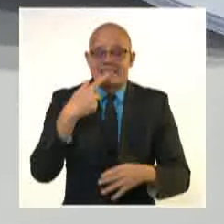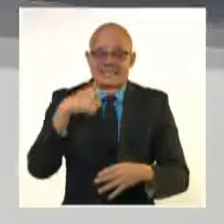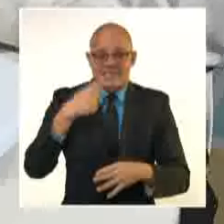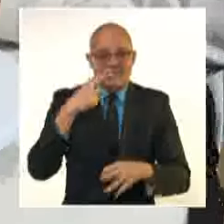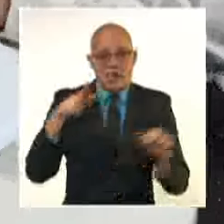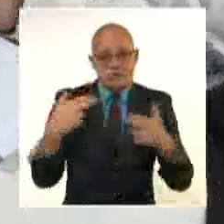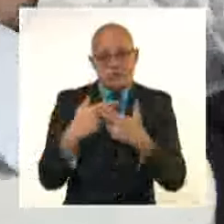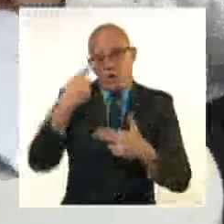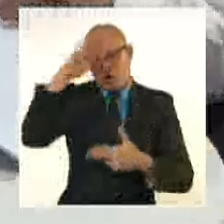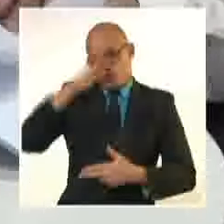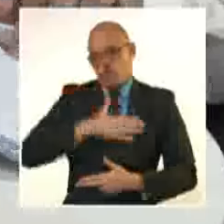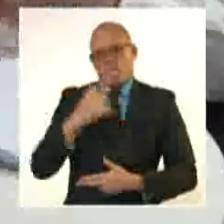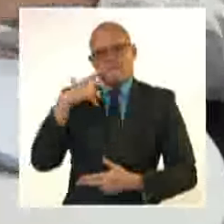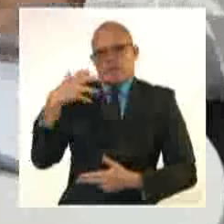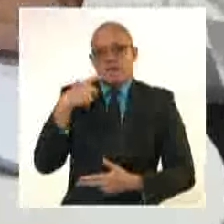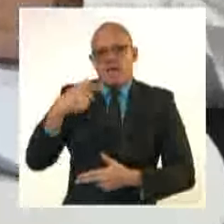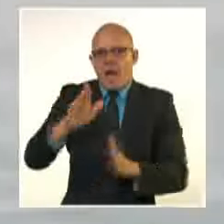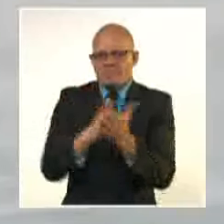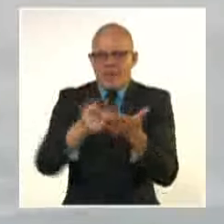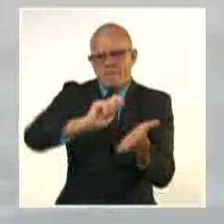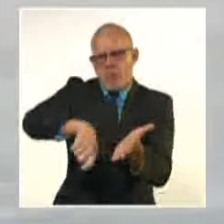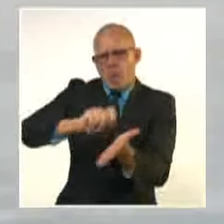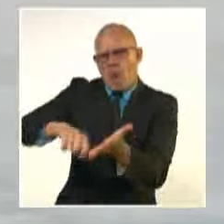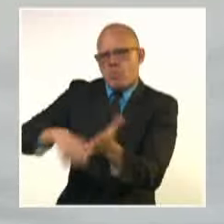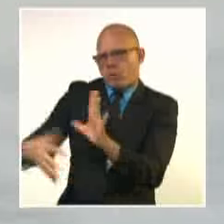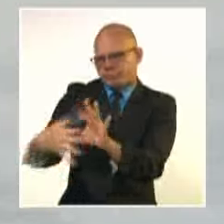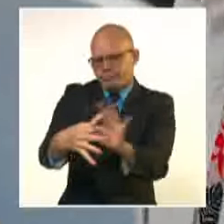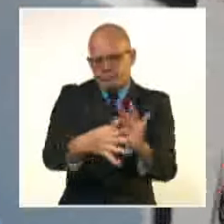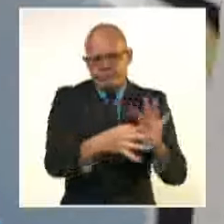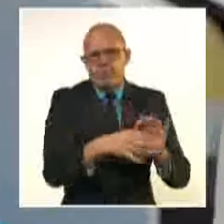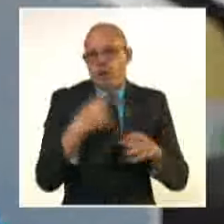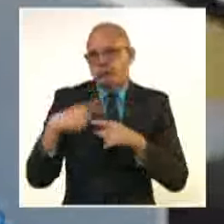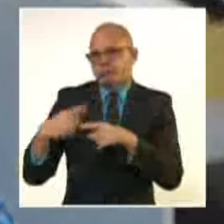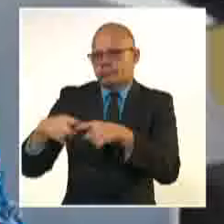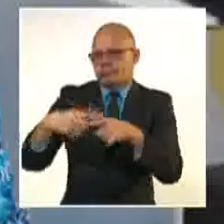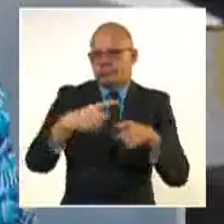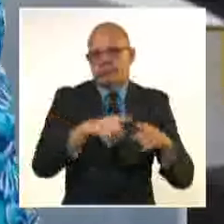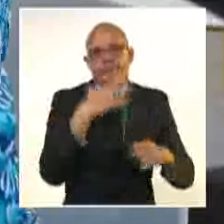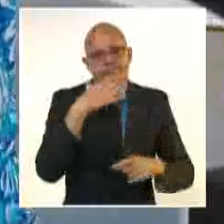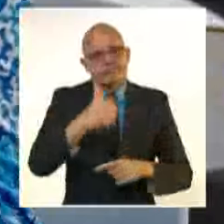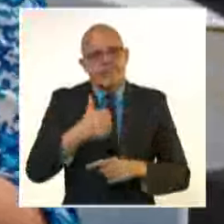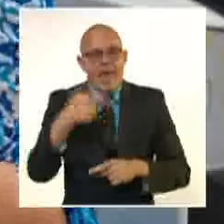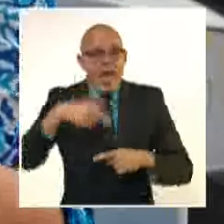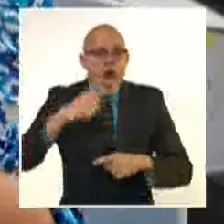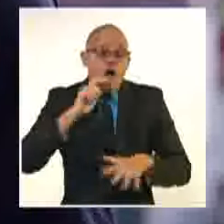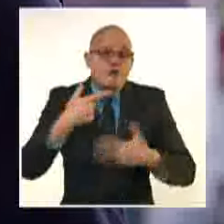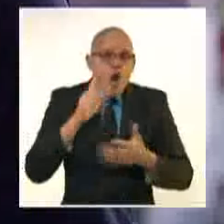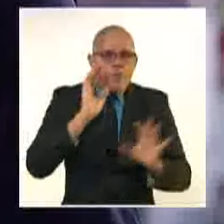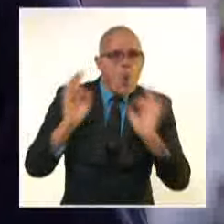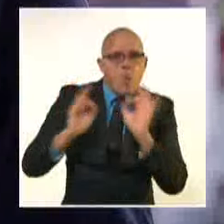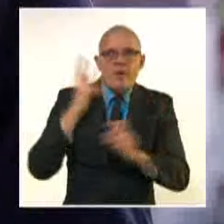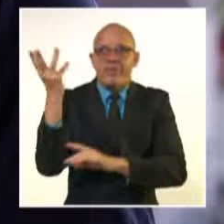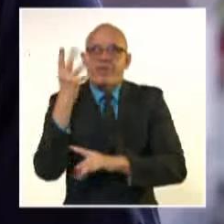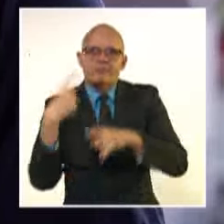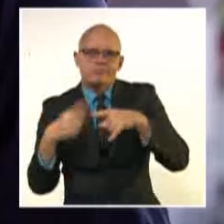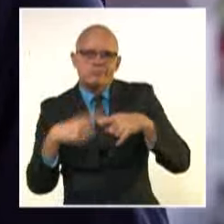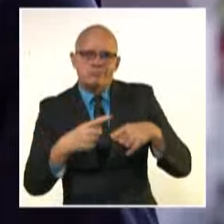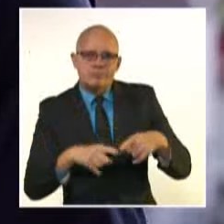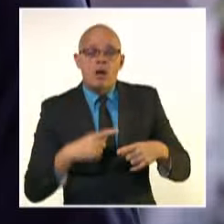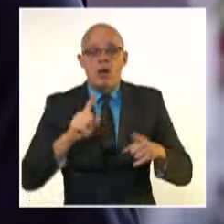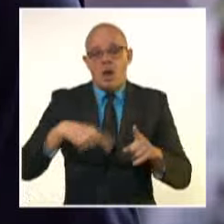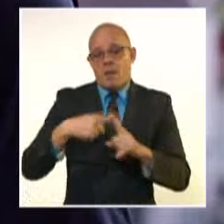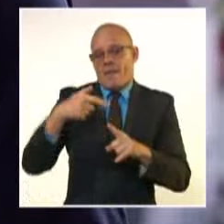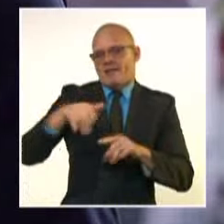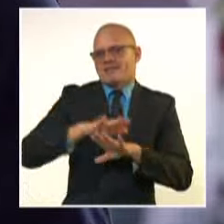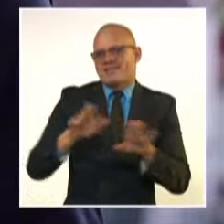un escenario de alianzas en materia de biodiversidad, de mitigación y adaptación al cambio climático. También un espacio para interactuar